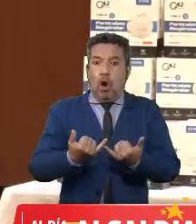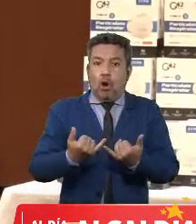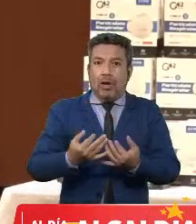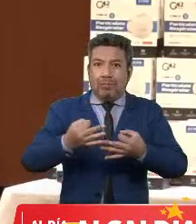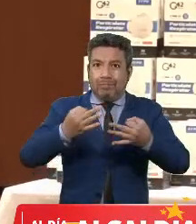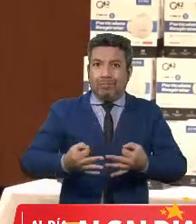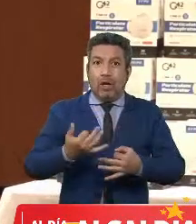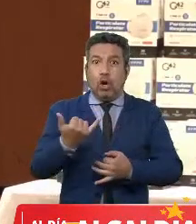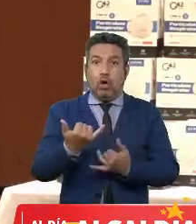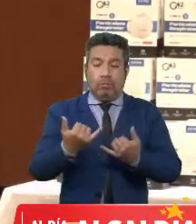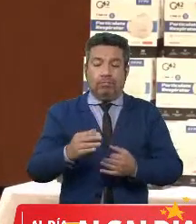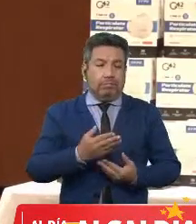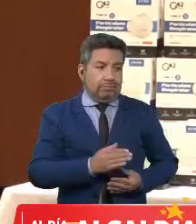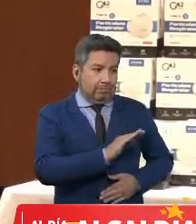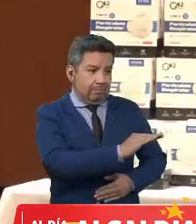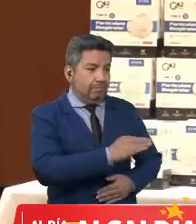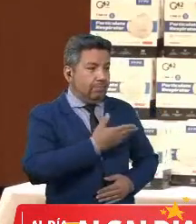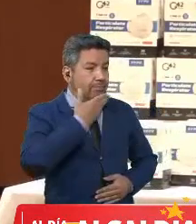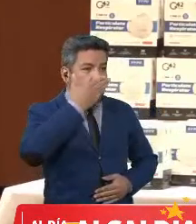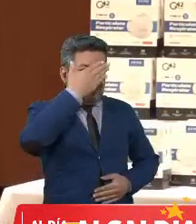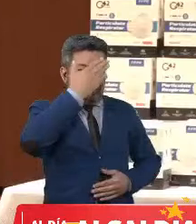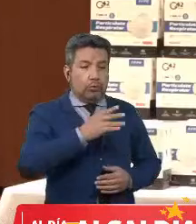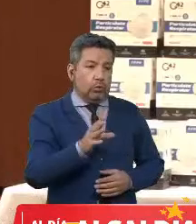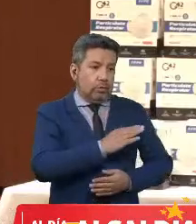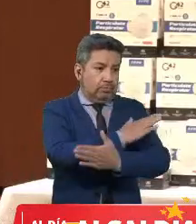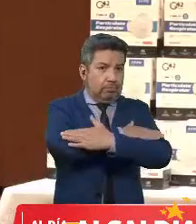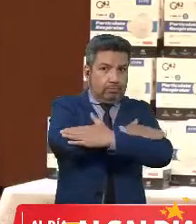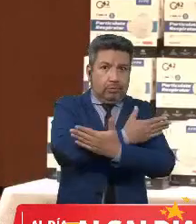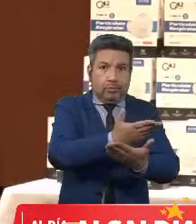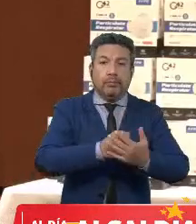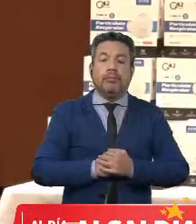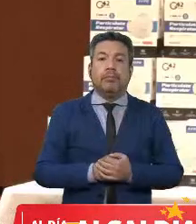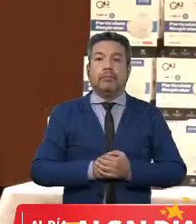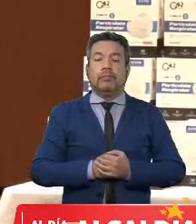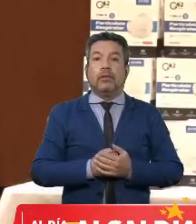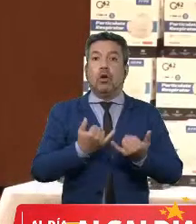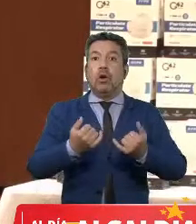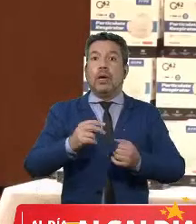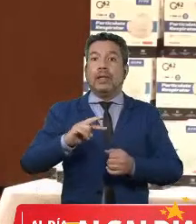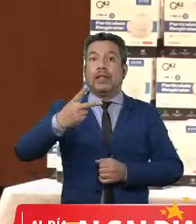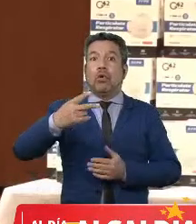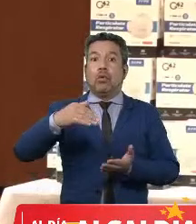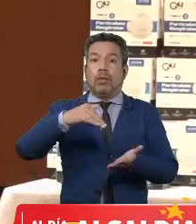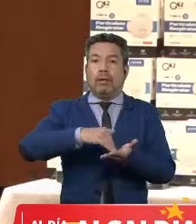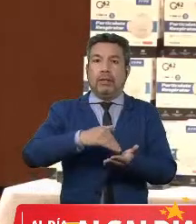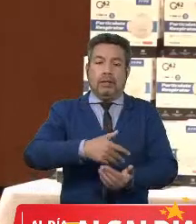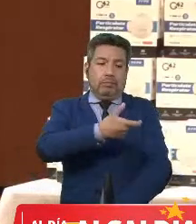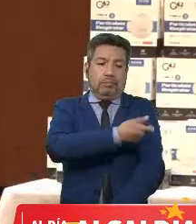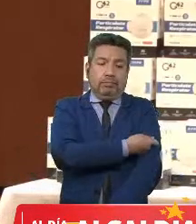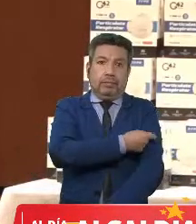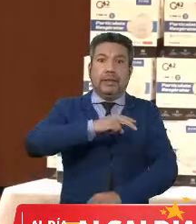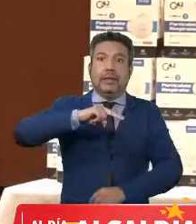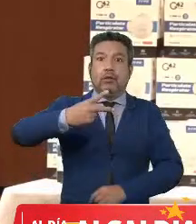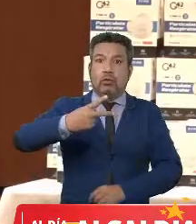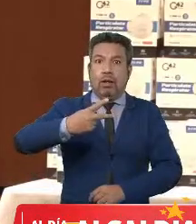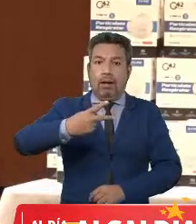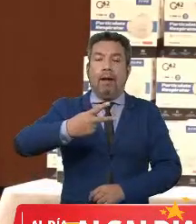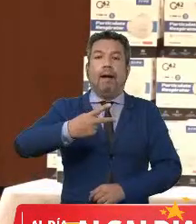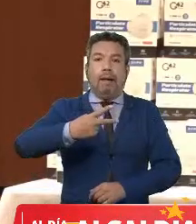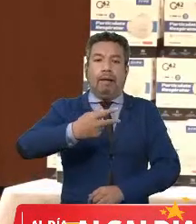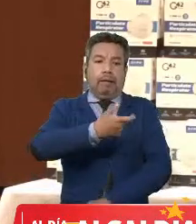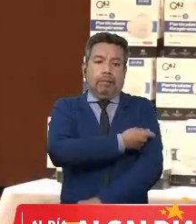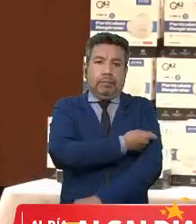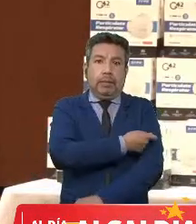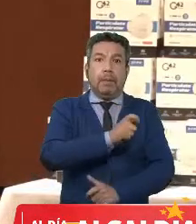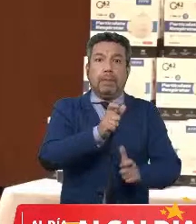justamente, apreciado embajador, embajadores, hoy empezamos la aplicación de la segunda dosis de la vacunación de